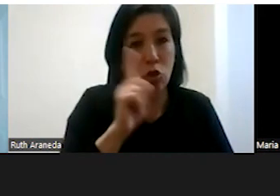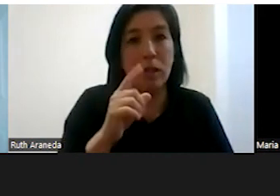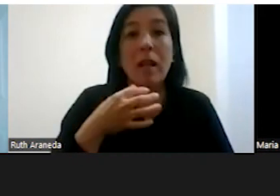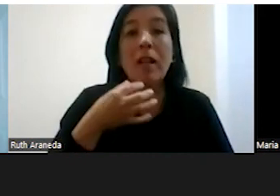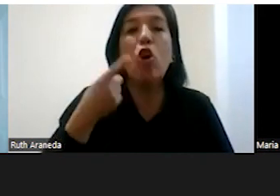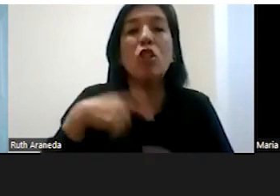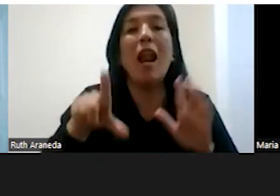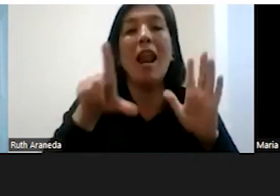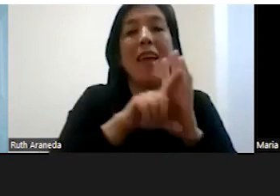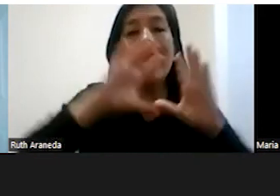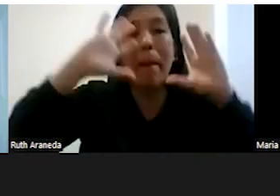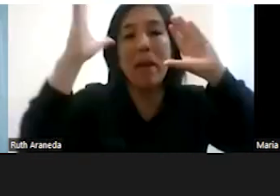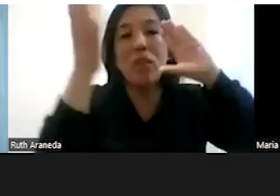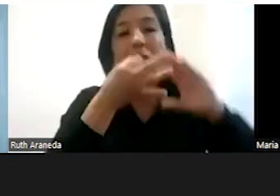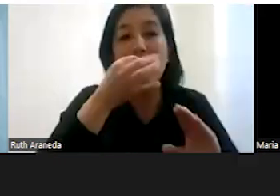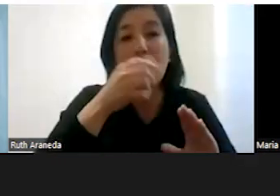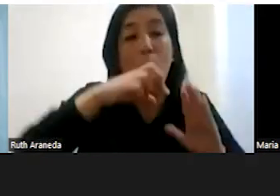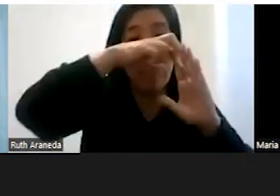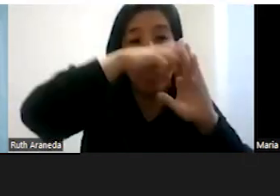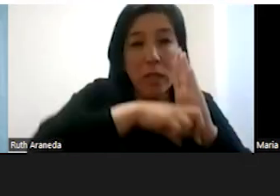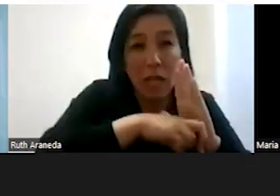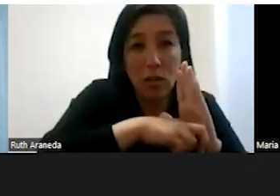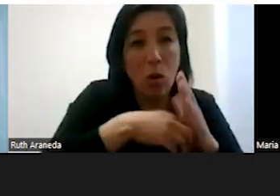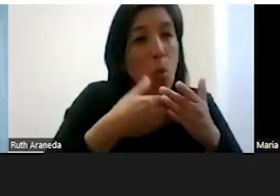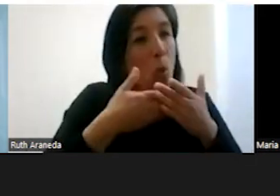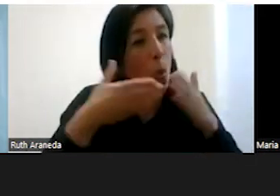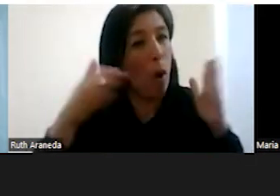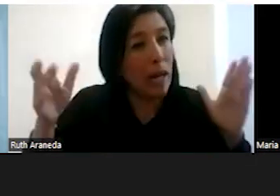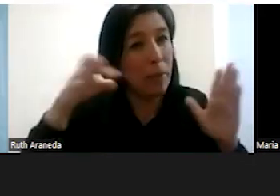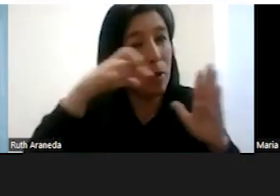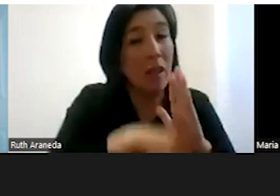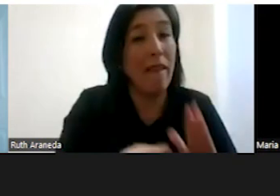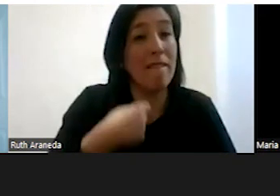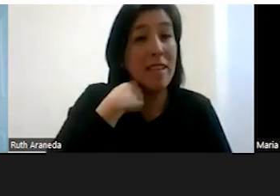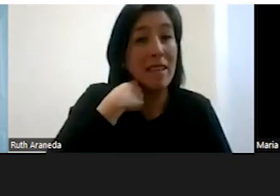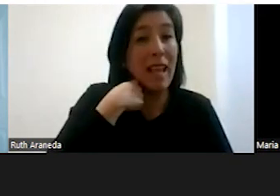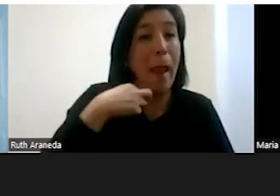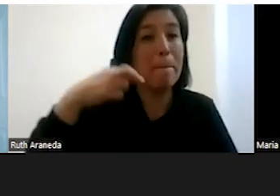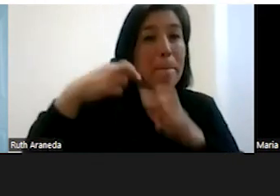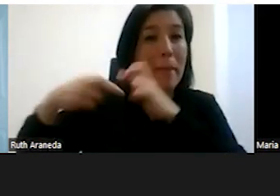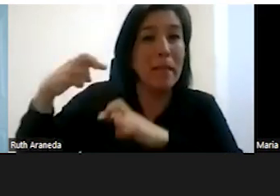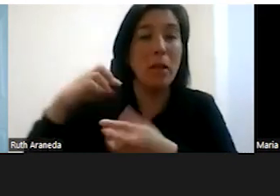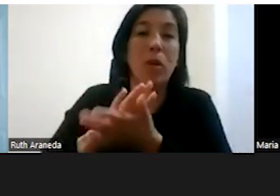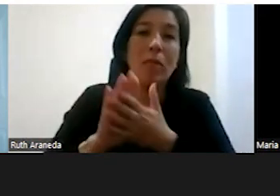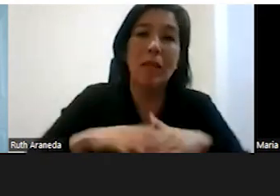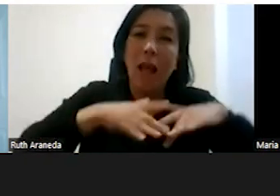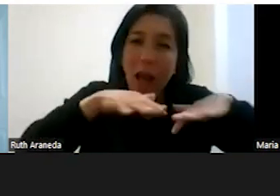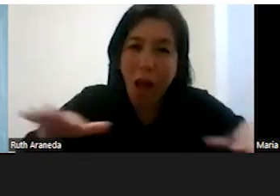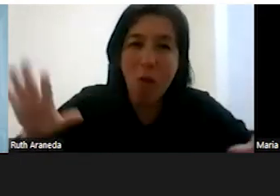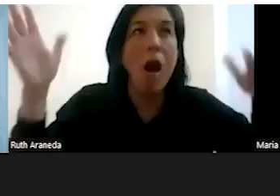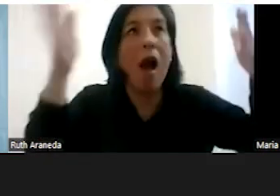los proyectos, cualquier tipo de proyecto que eventualmente afecte al patrimonio, así como el tema del agua, el aire, todo lo